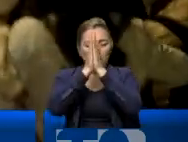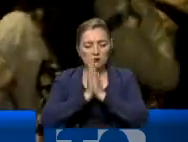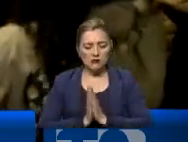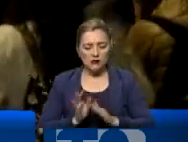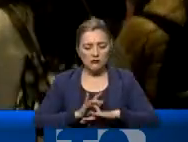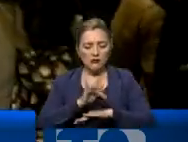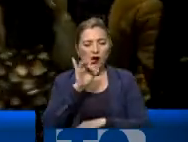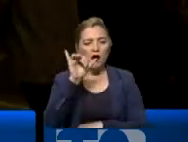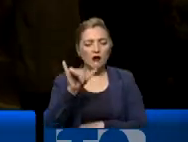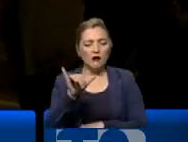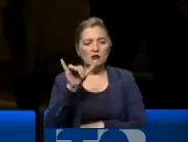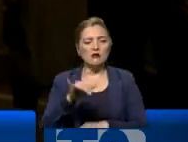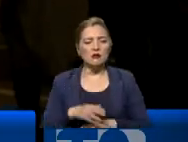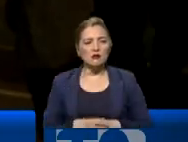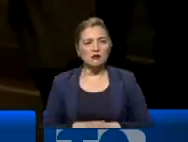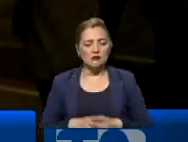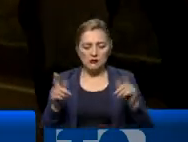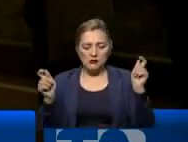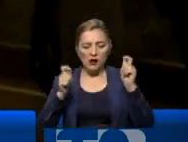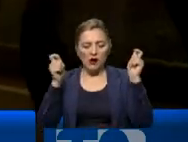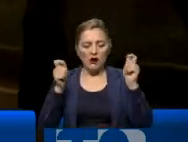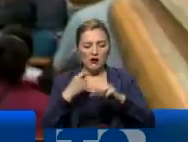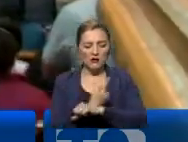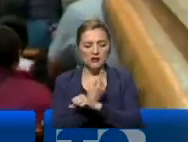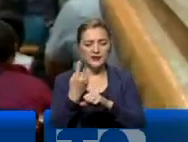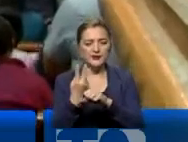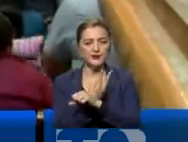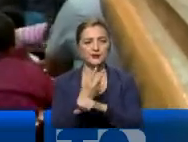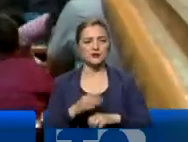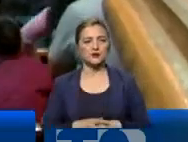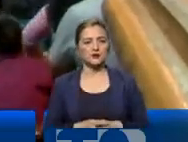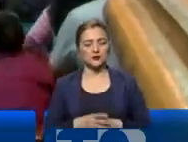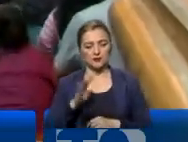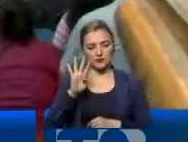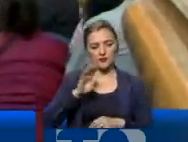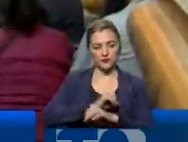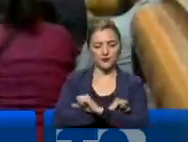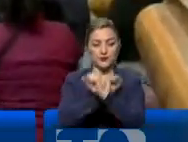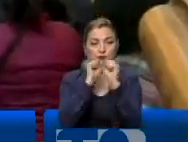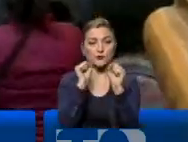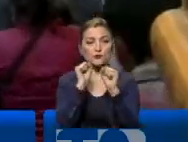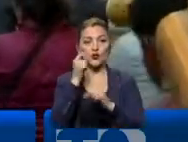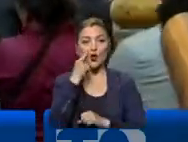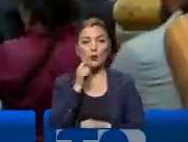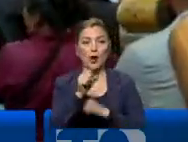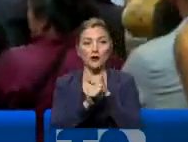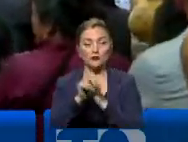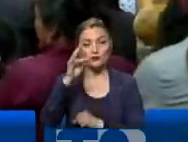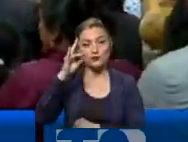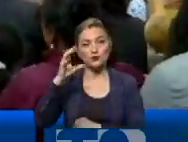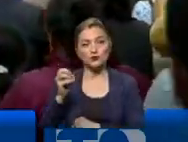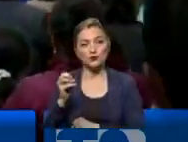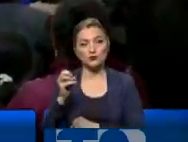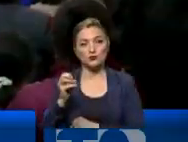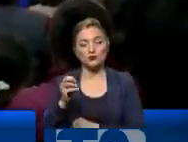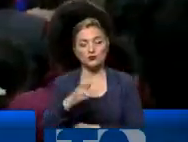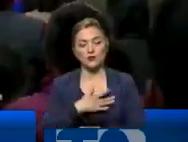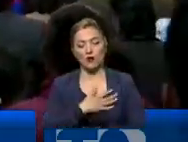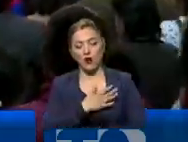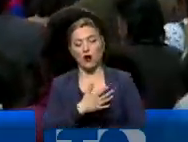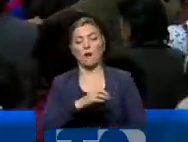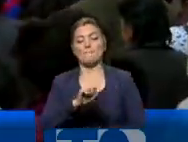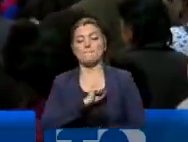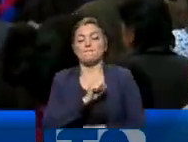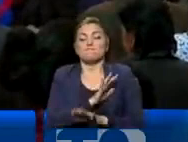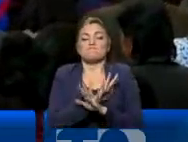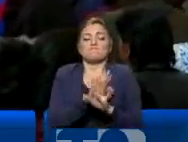madrugada del sábado que se celebran cada hora y a las 4 de la mañana un hombre de 70 años sufre un infarto fulminante